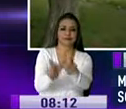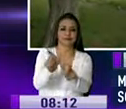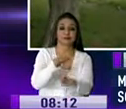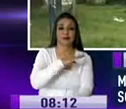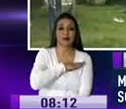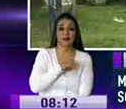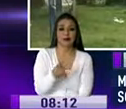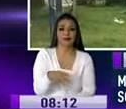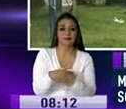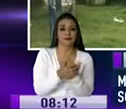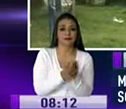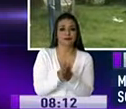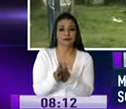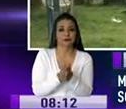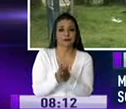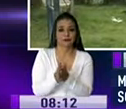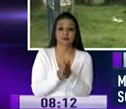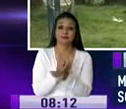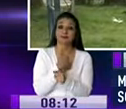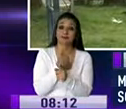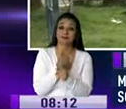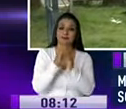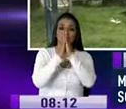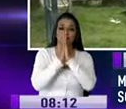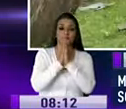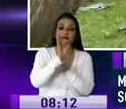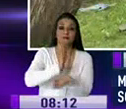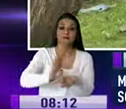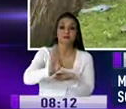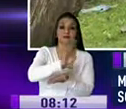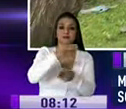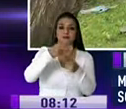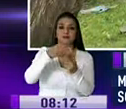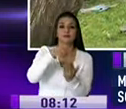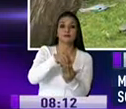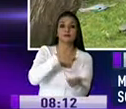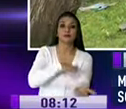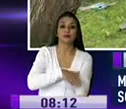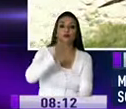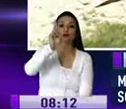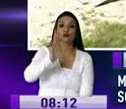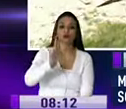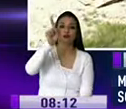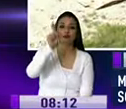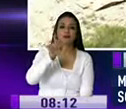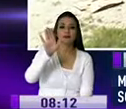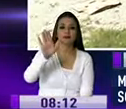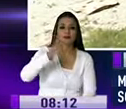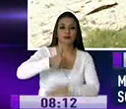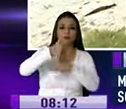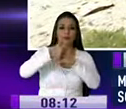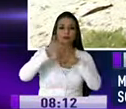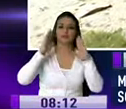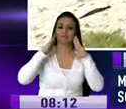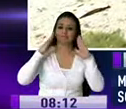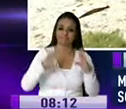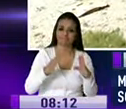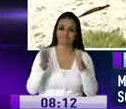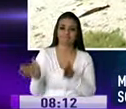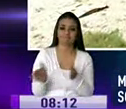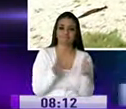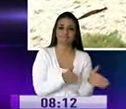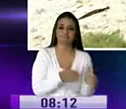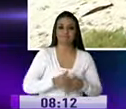que ahí también, en ese sector, el barrio es Proyecto Sur, necesitan la intervención de parte de ustedes.